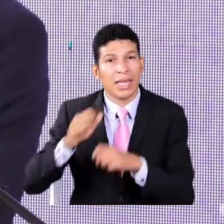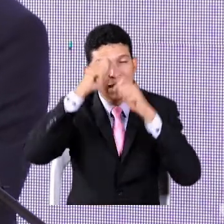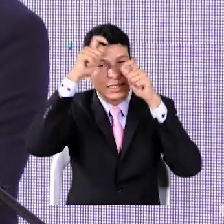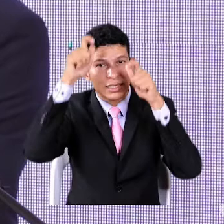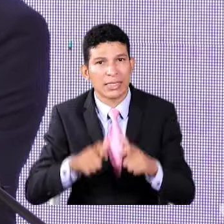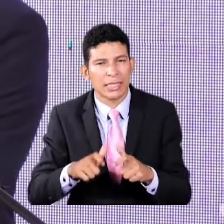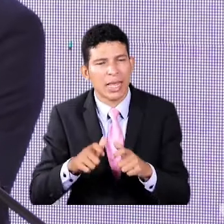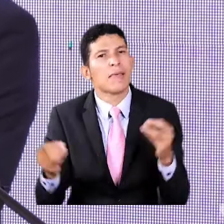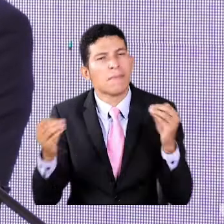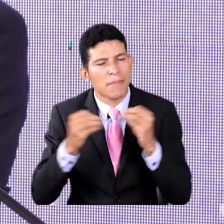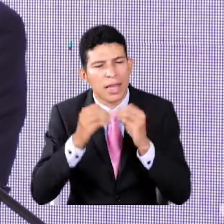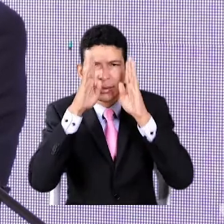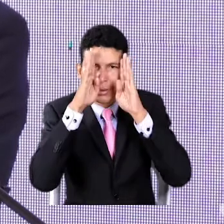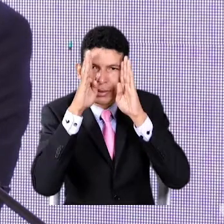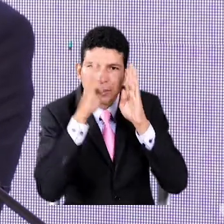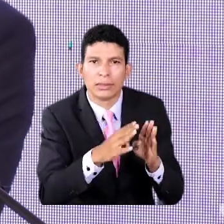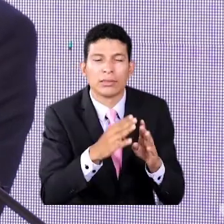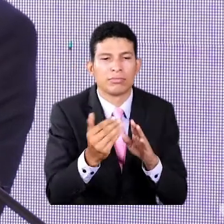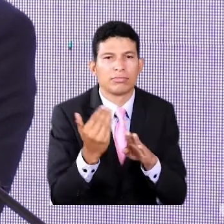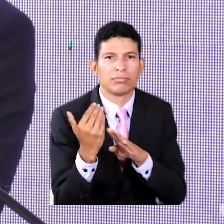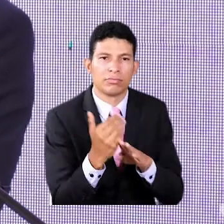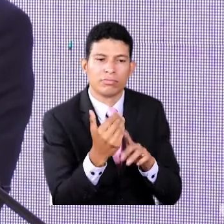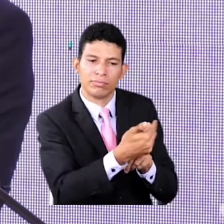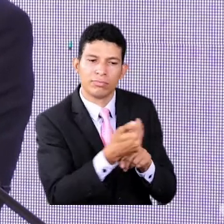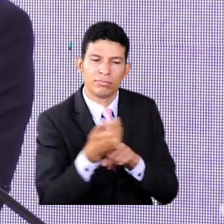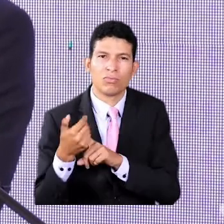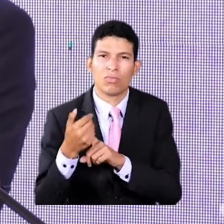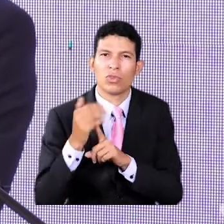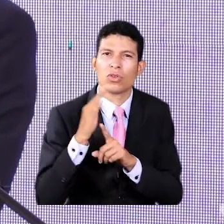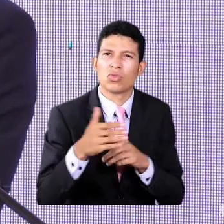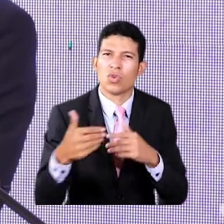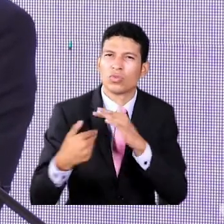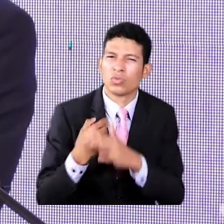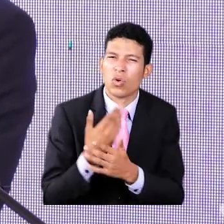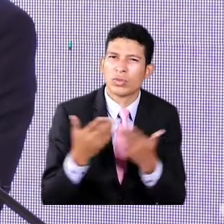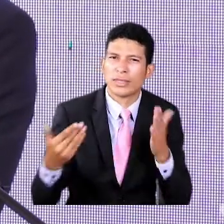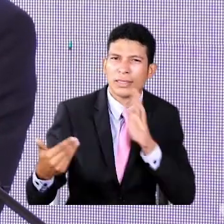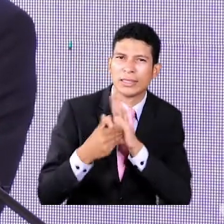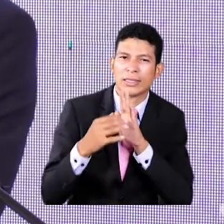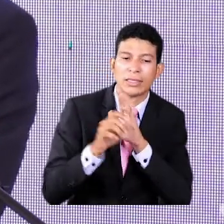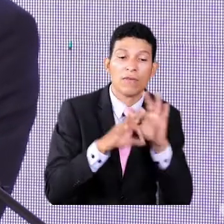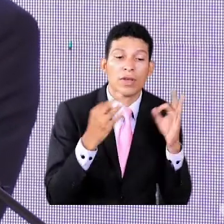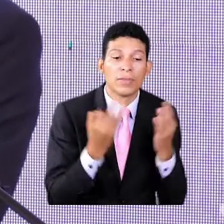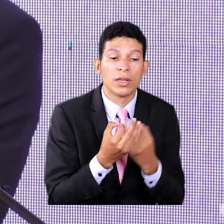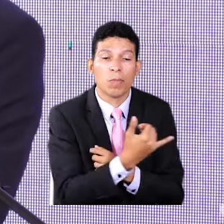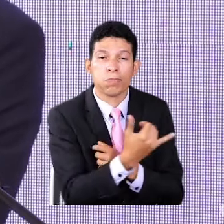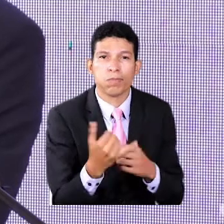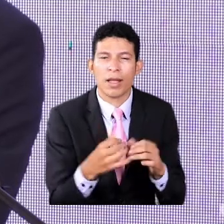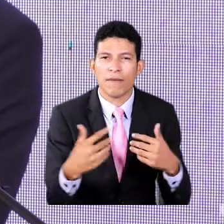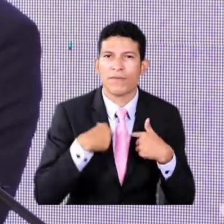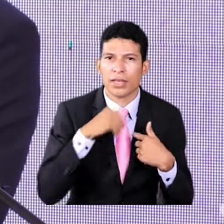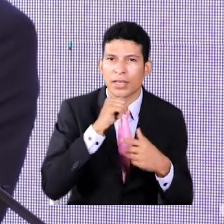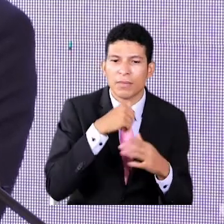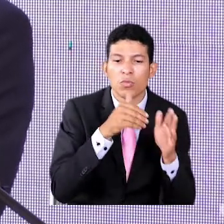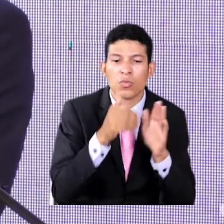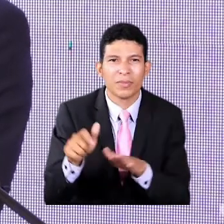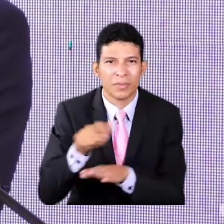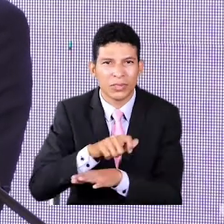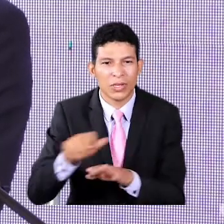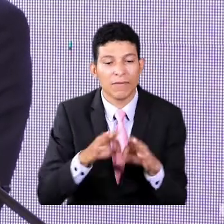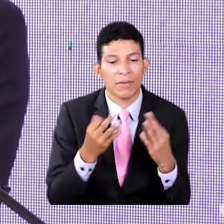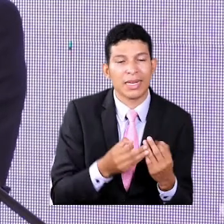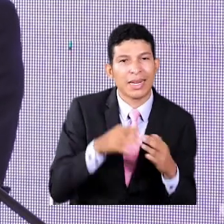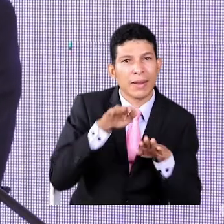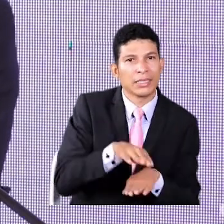medidas de atención prevención y protección frente a las amenazas y agresiones a familiares de las víctimas sus representantes y